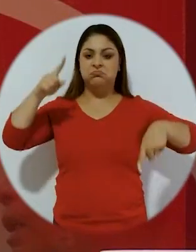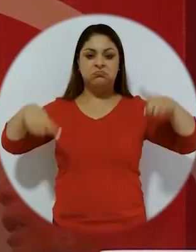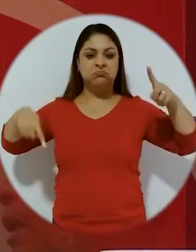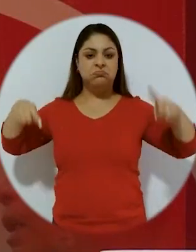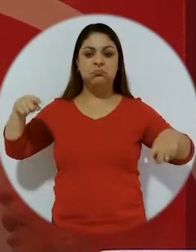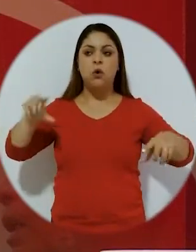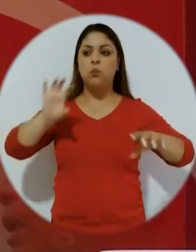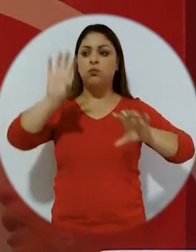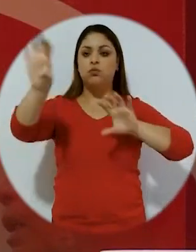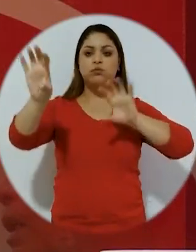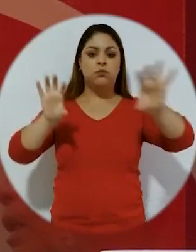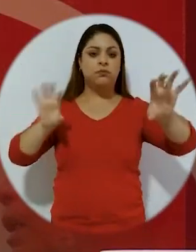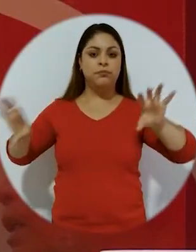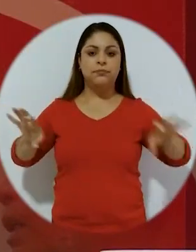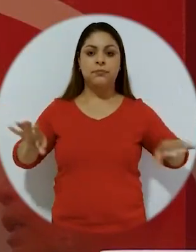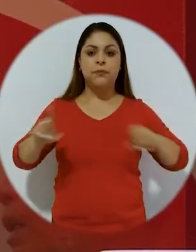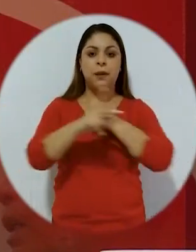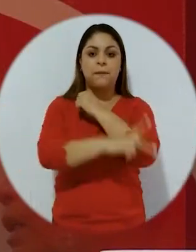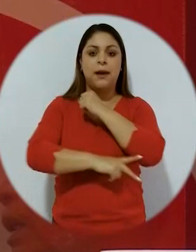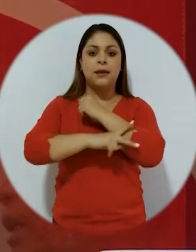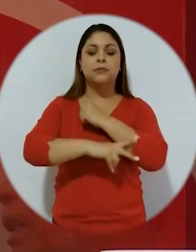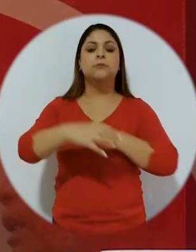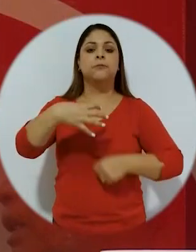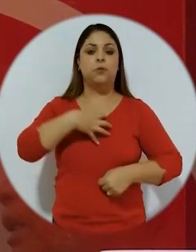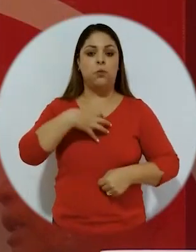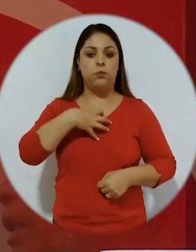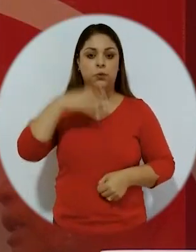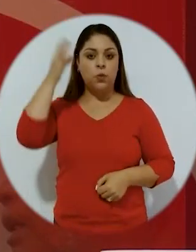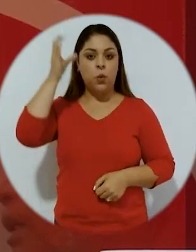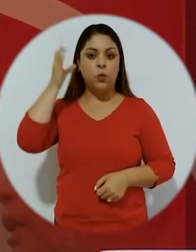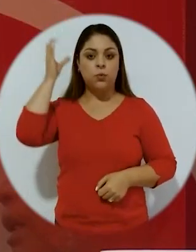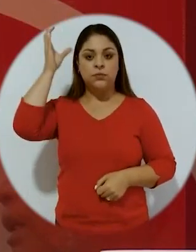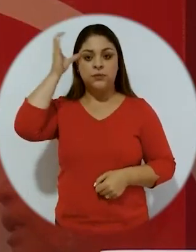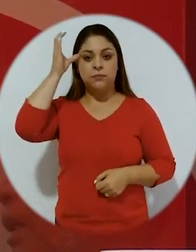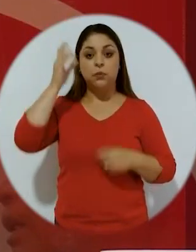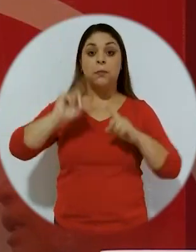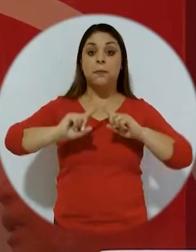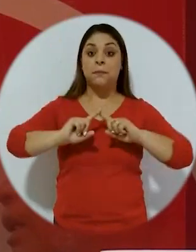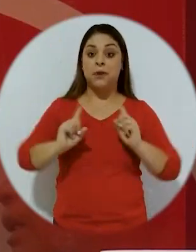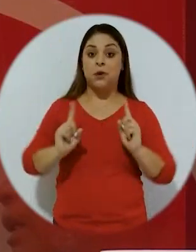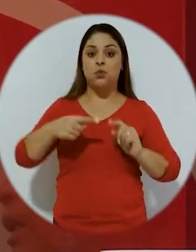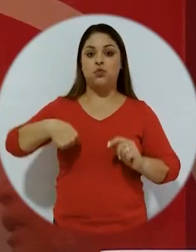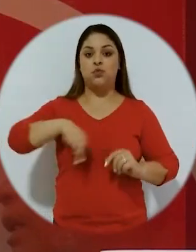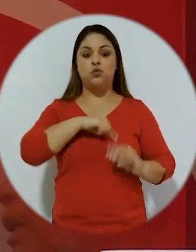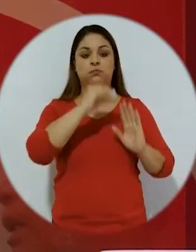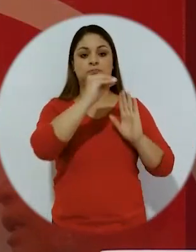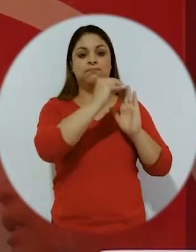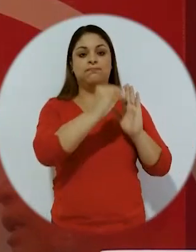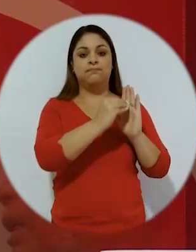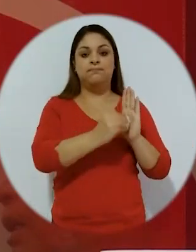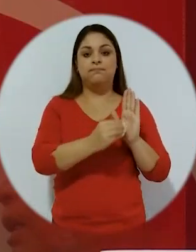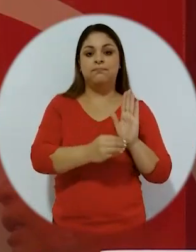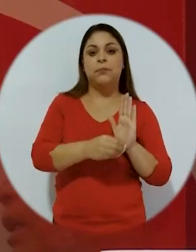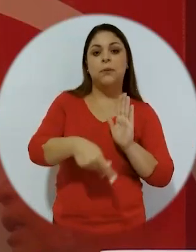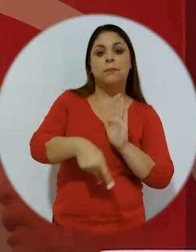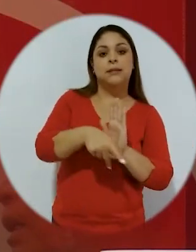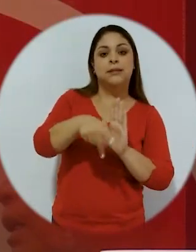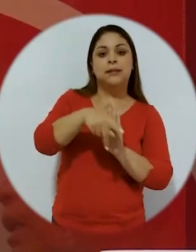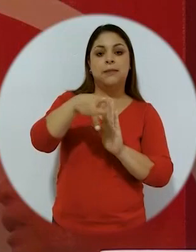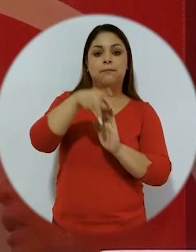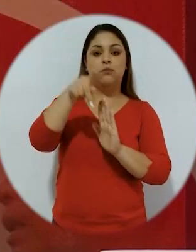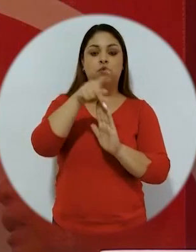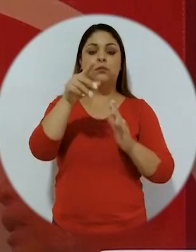bioeconomía. Sin embargo, concuerdan en ciertos elementos que nosotros denominamos como los principios fundadores